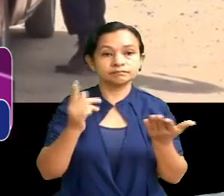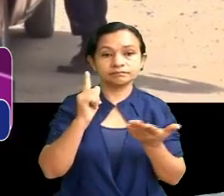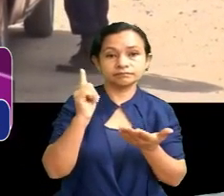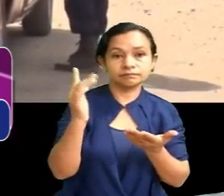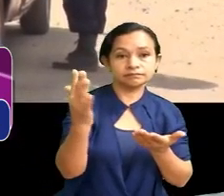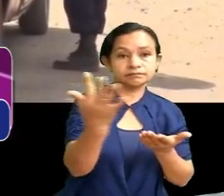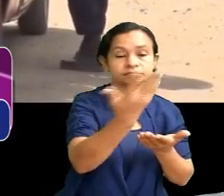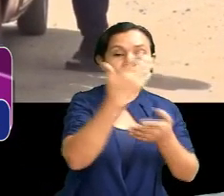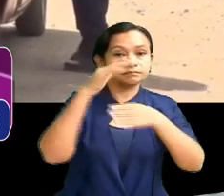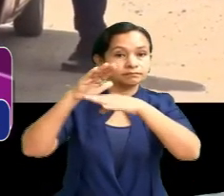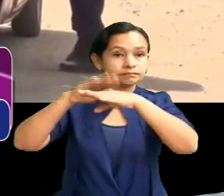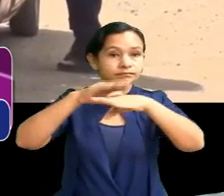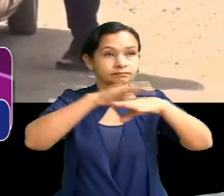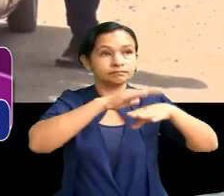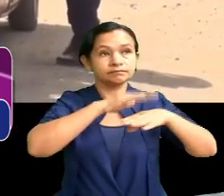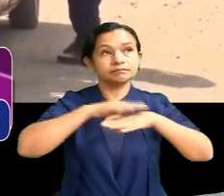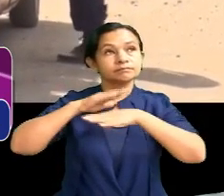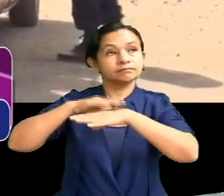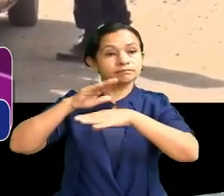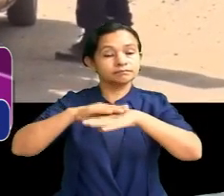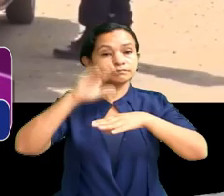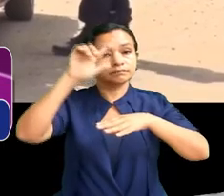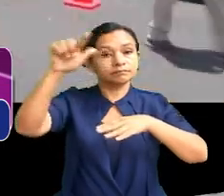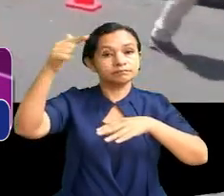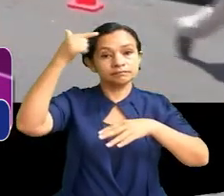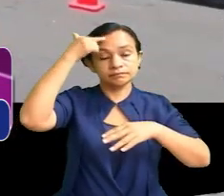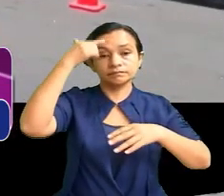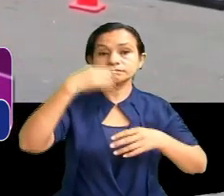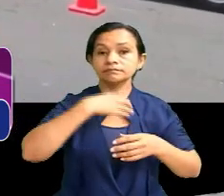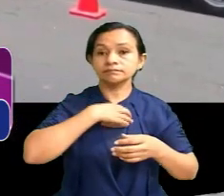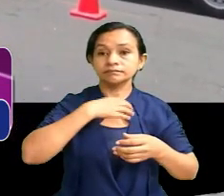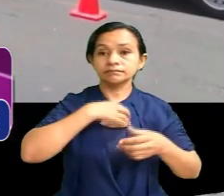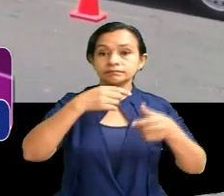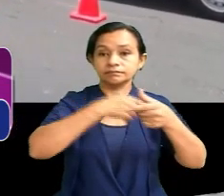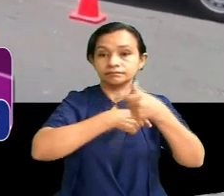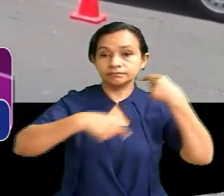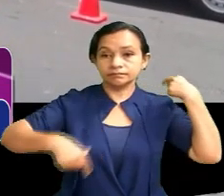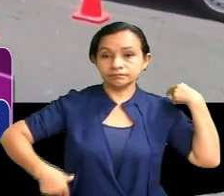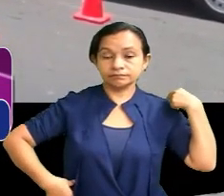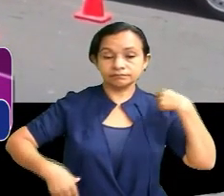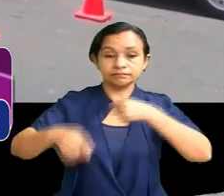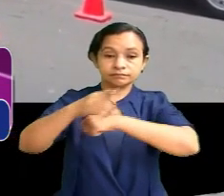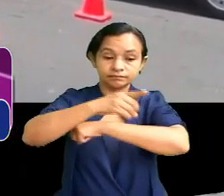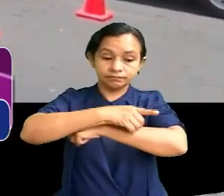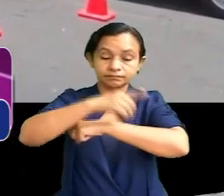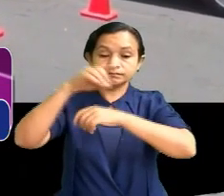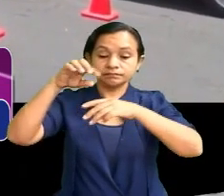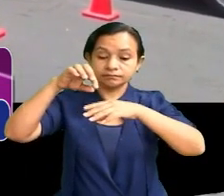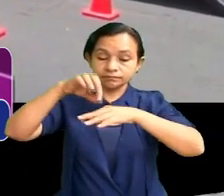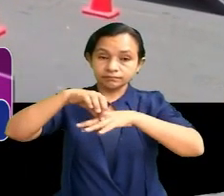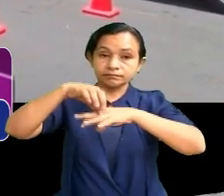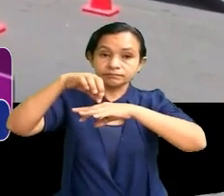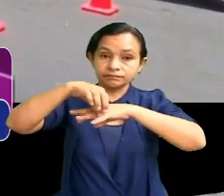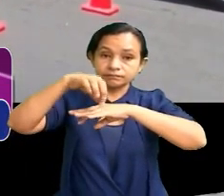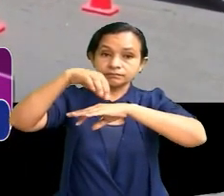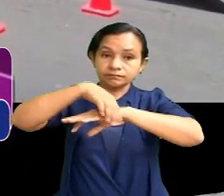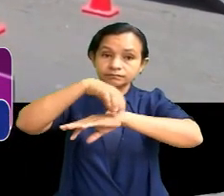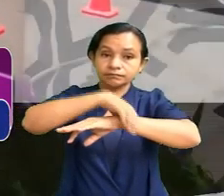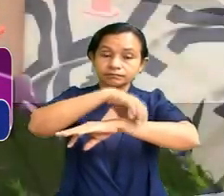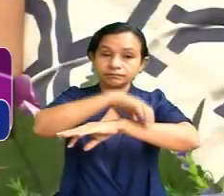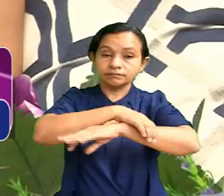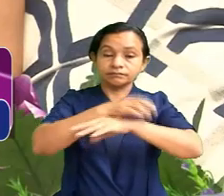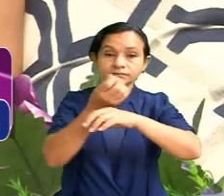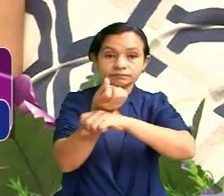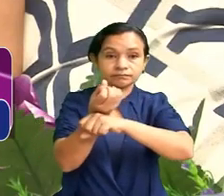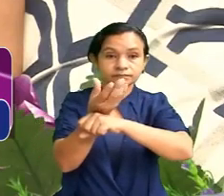orientados verdad por nuestro gobierno por el presidente el comandante ni en la compañía de rosario en términos de que